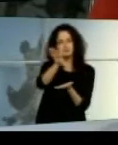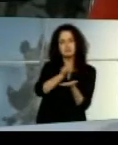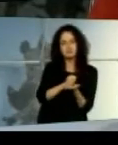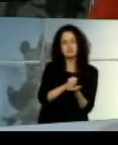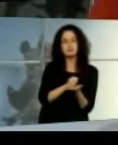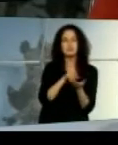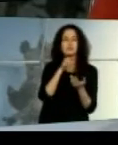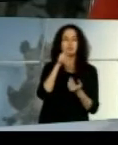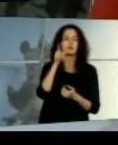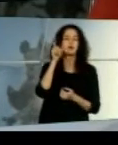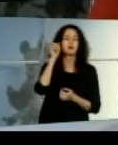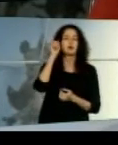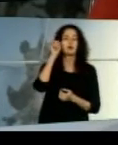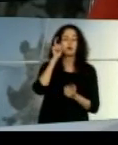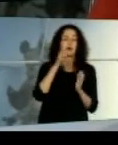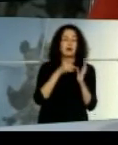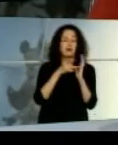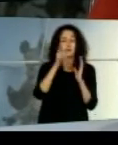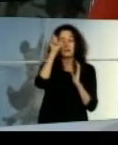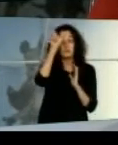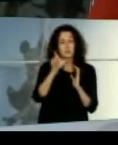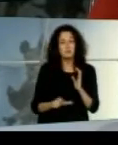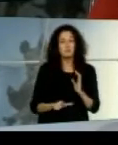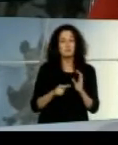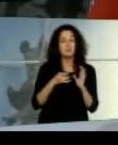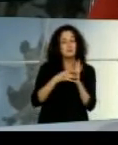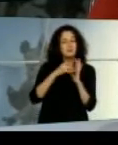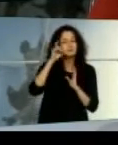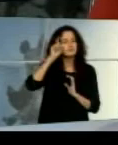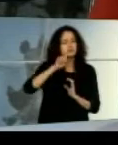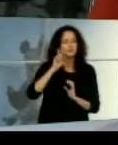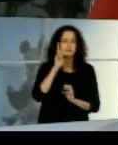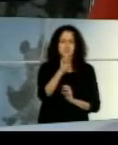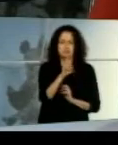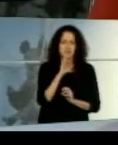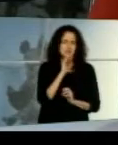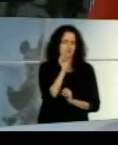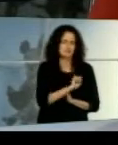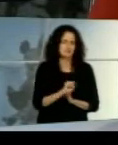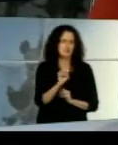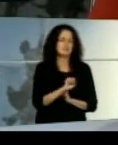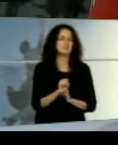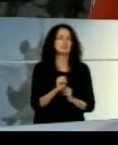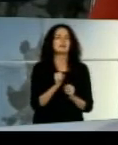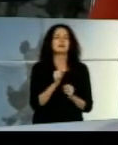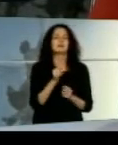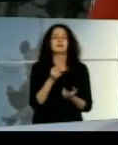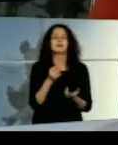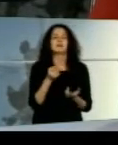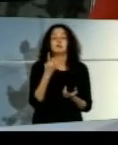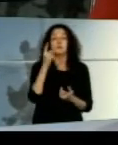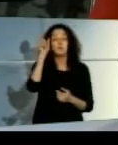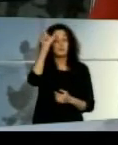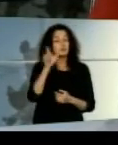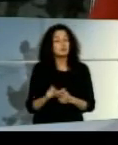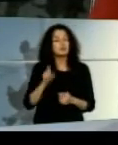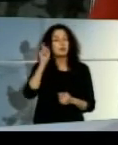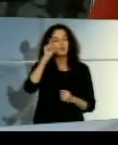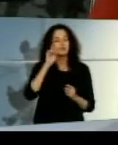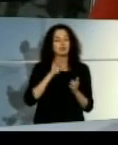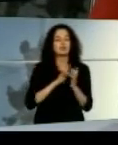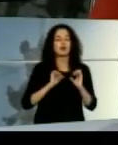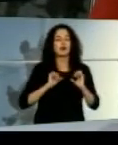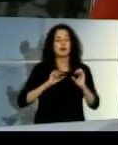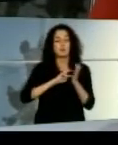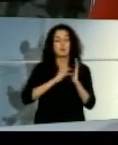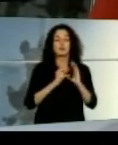los profesores, la calidad de los profesores fue inestimable. Es decir, uno de los profesores que inició el